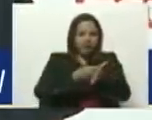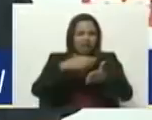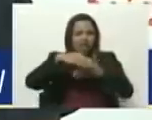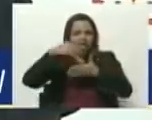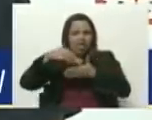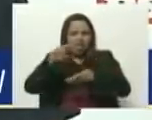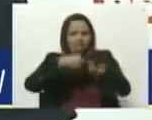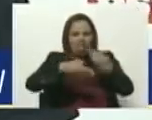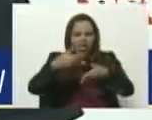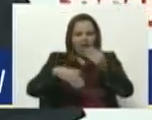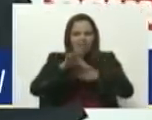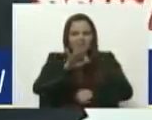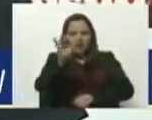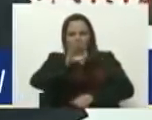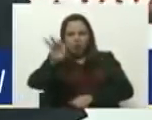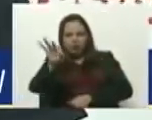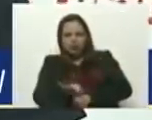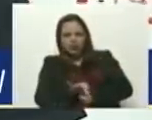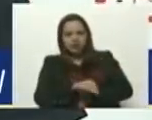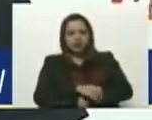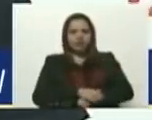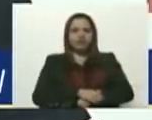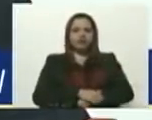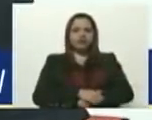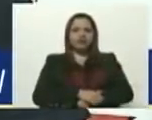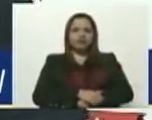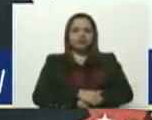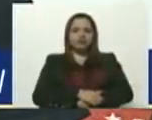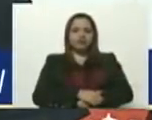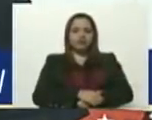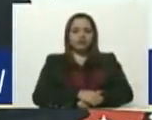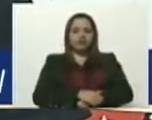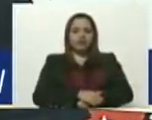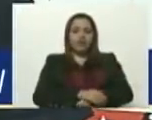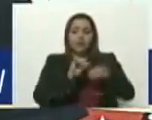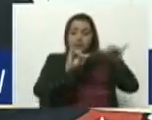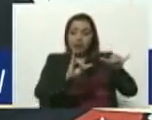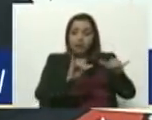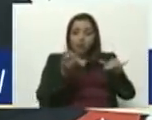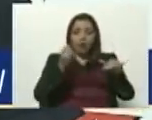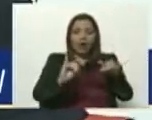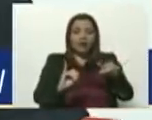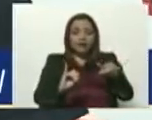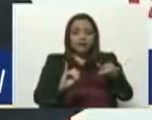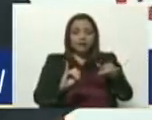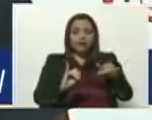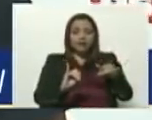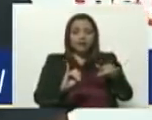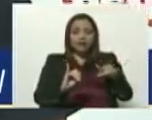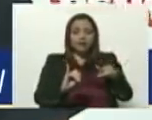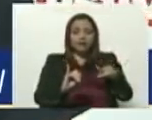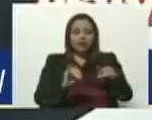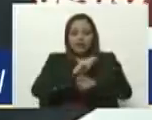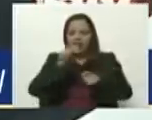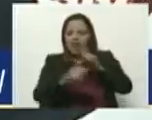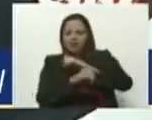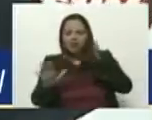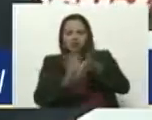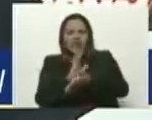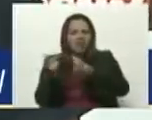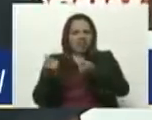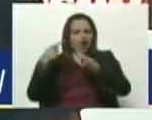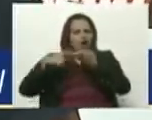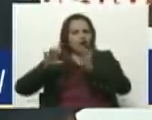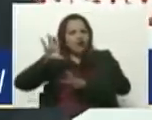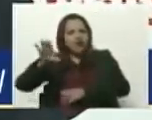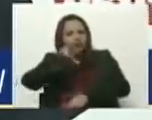financieras del 3% y esto le da al traste a la moneda extranjera y el